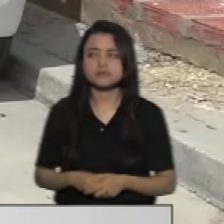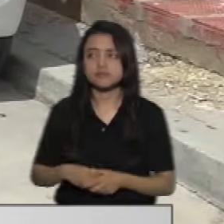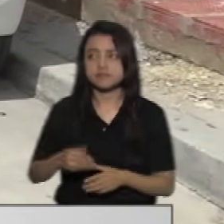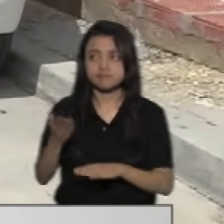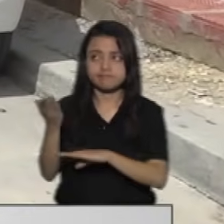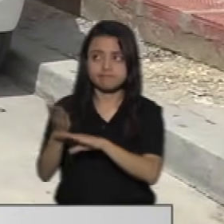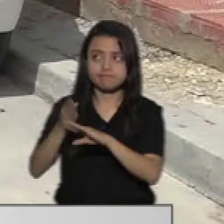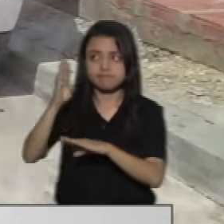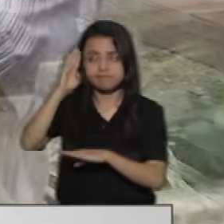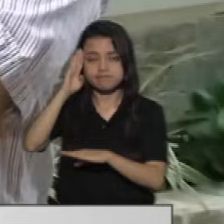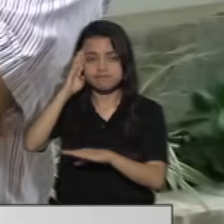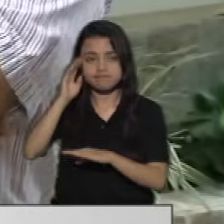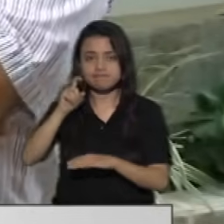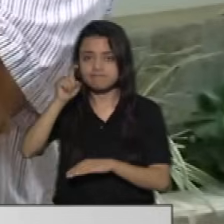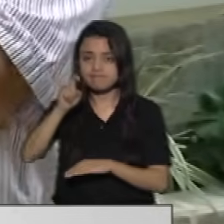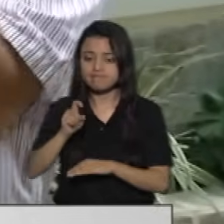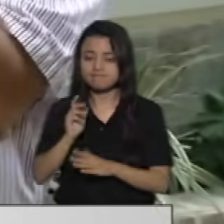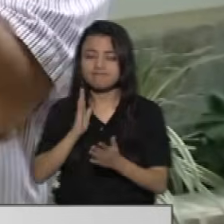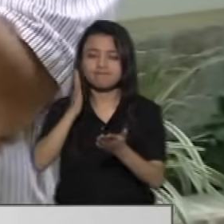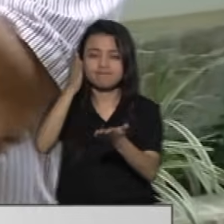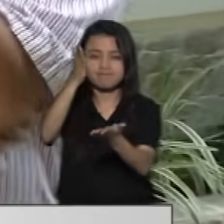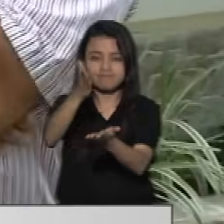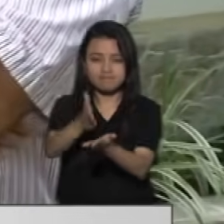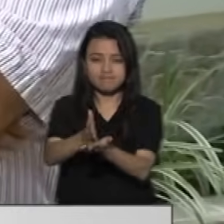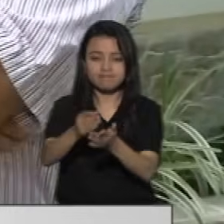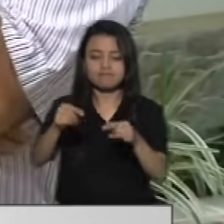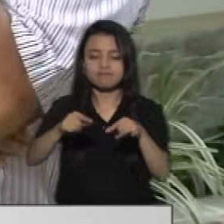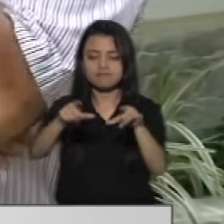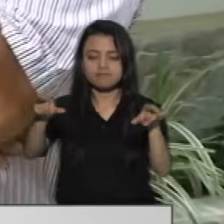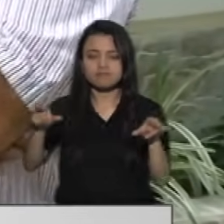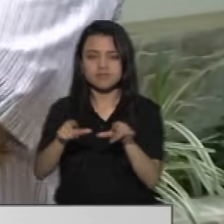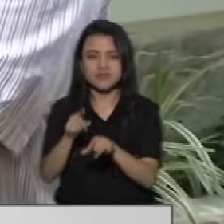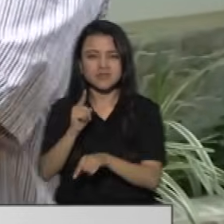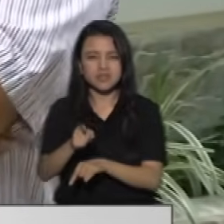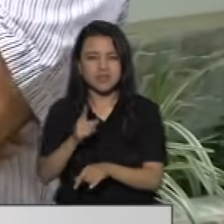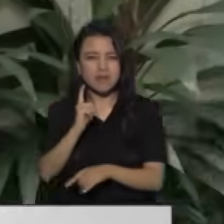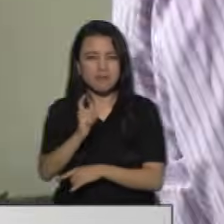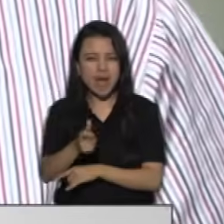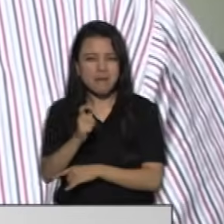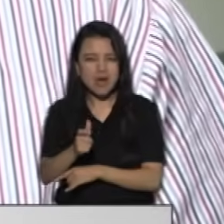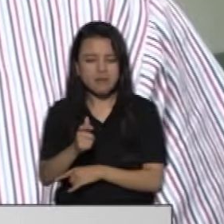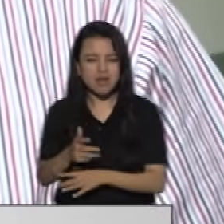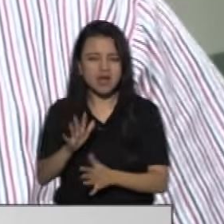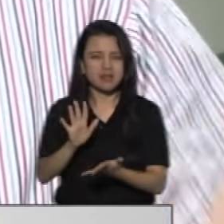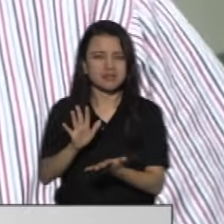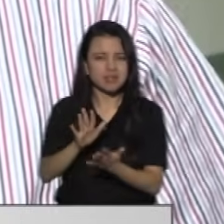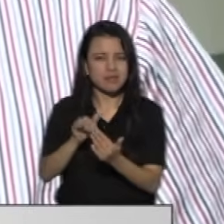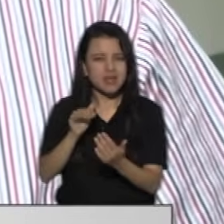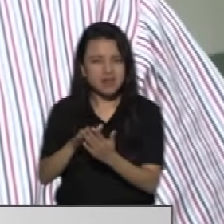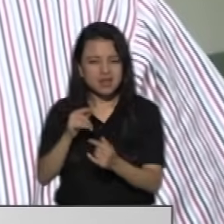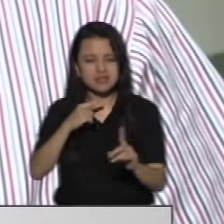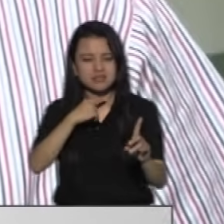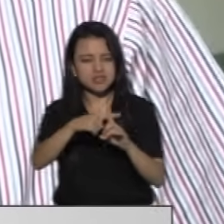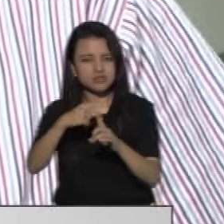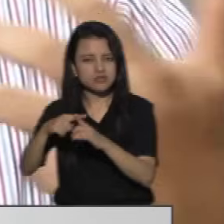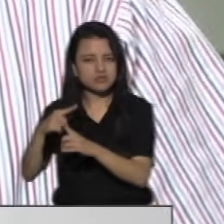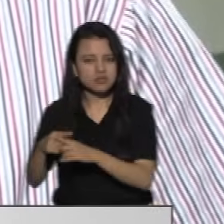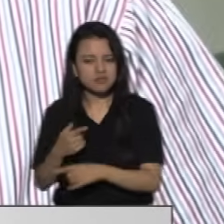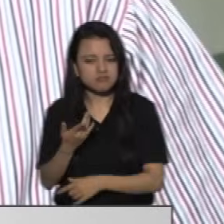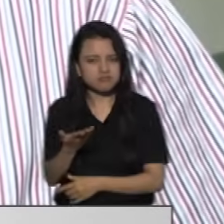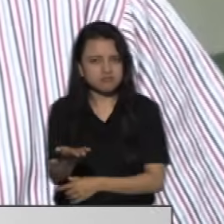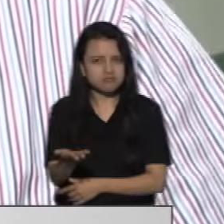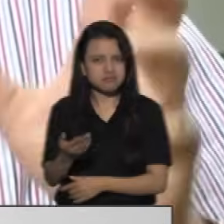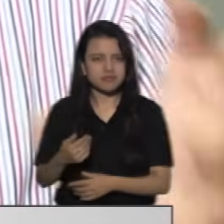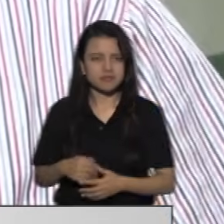la cobertura hasta sectores que ahora son tomados por la delincuencia. El llamado que nosotros hacemos desde UNDECO a las autoridades es que